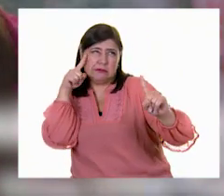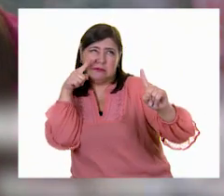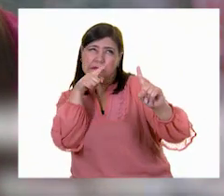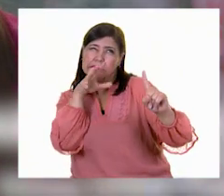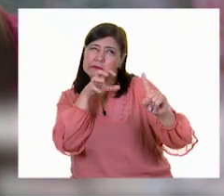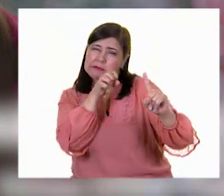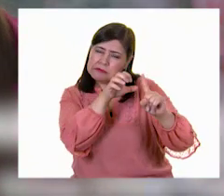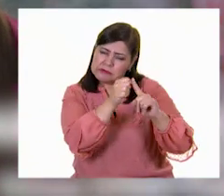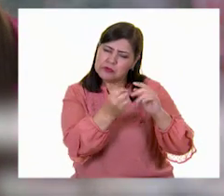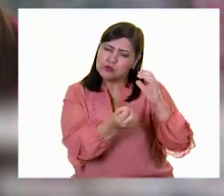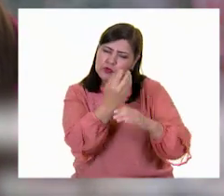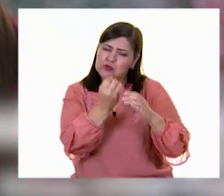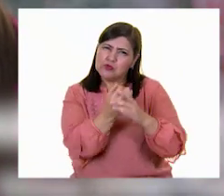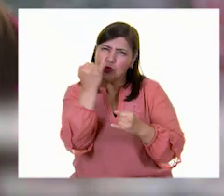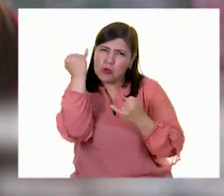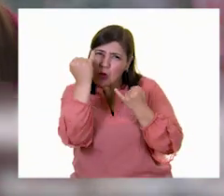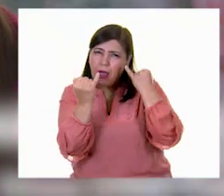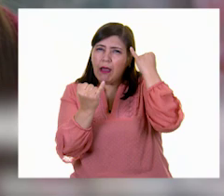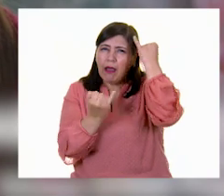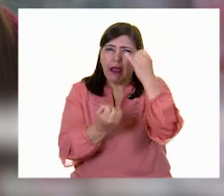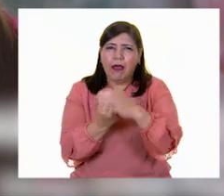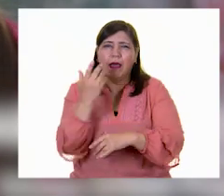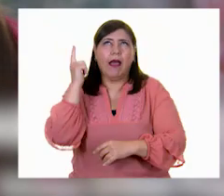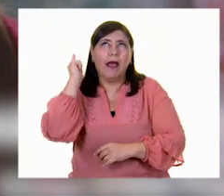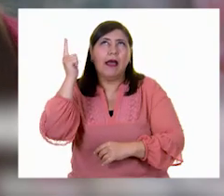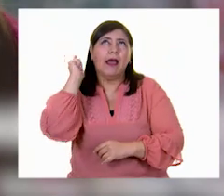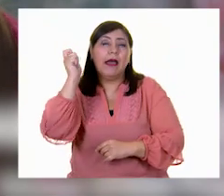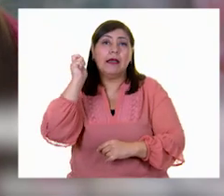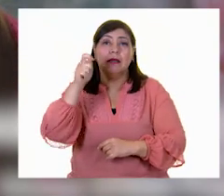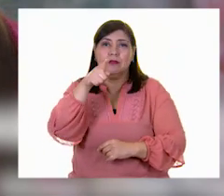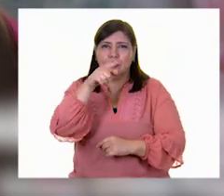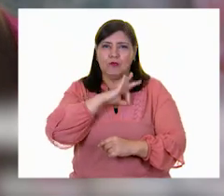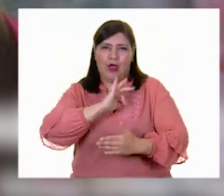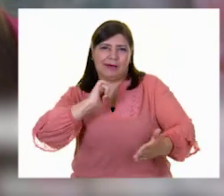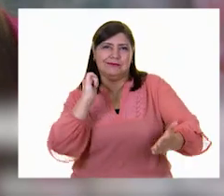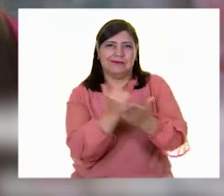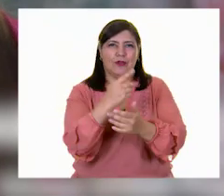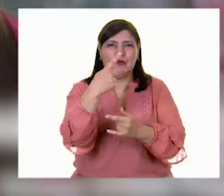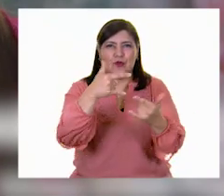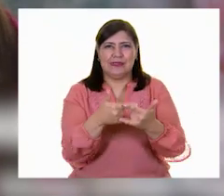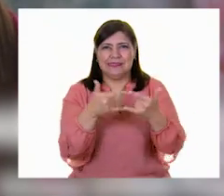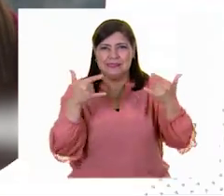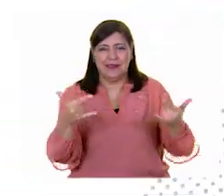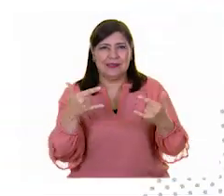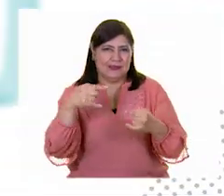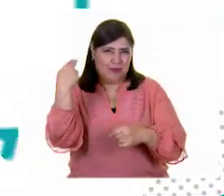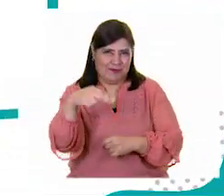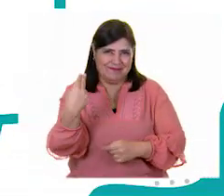innovar y crear esperanzas y sobre todo dejar tu nombre marcado en la historia.